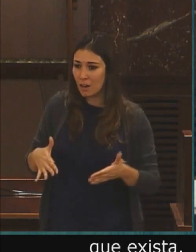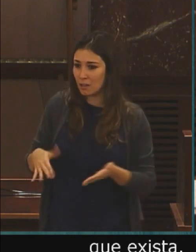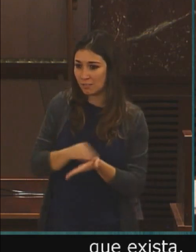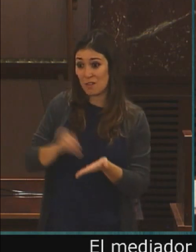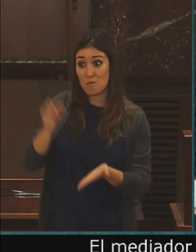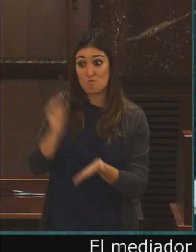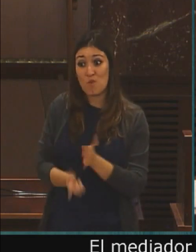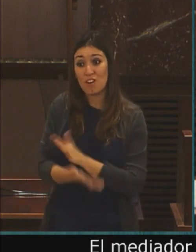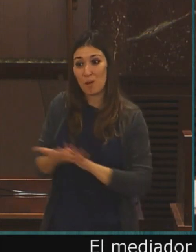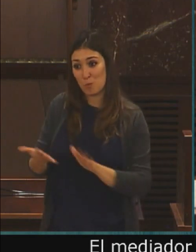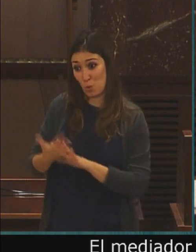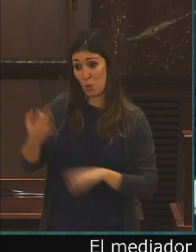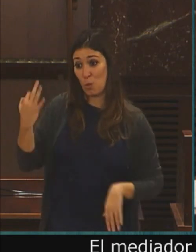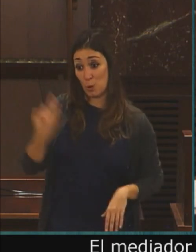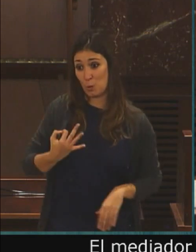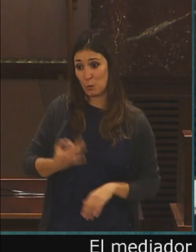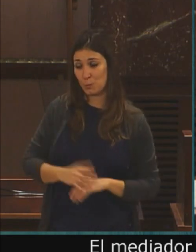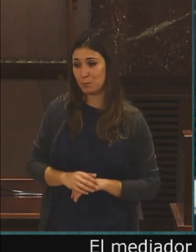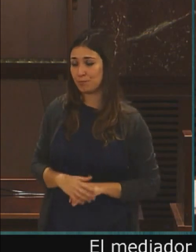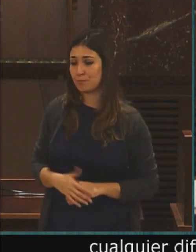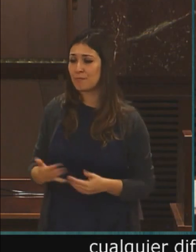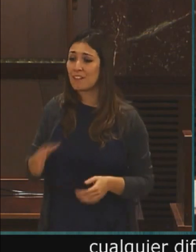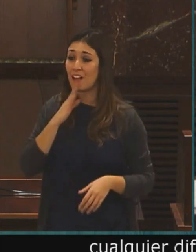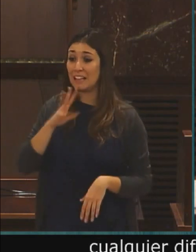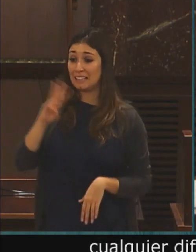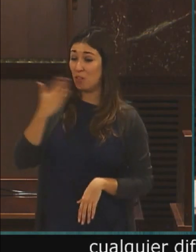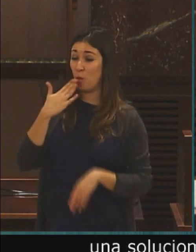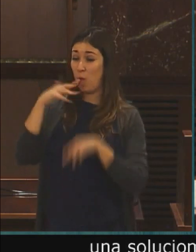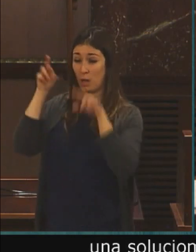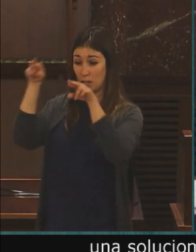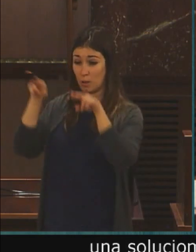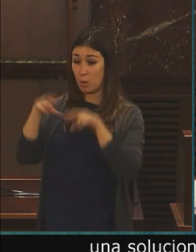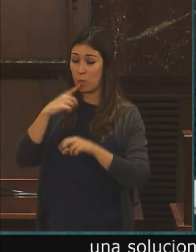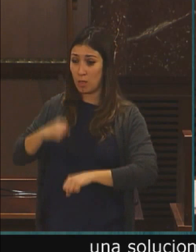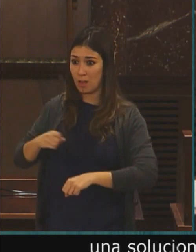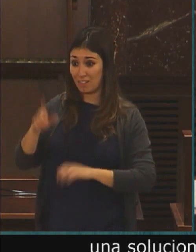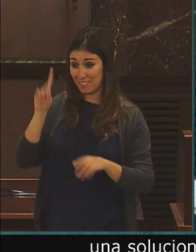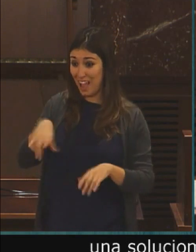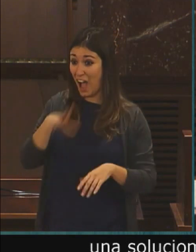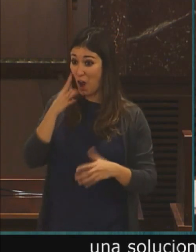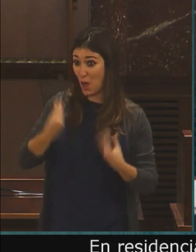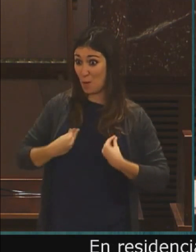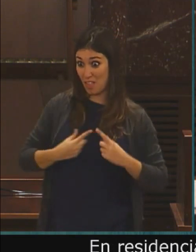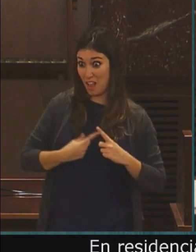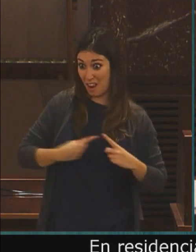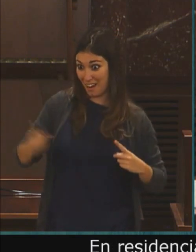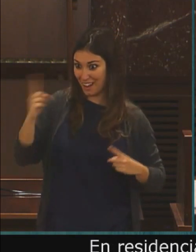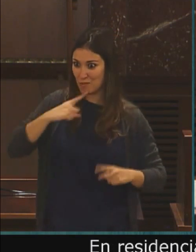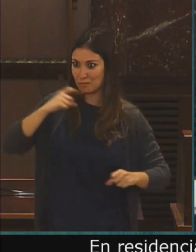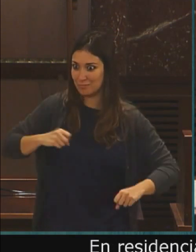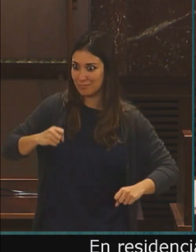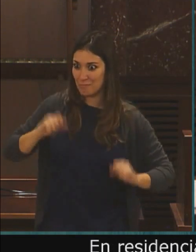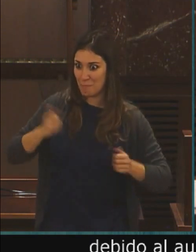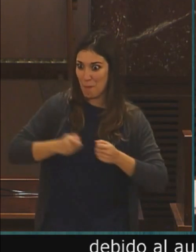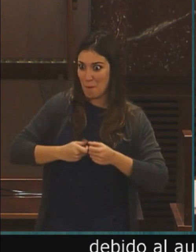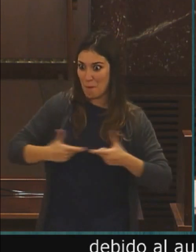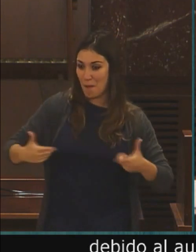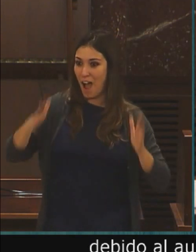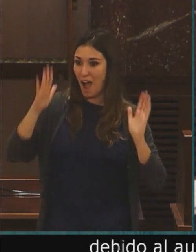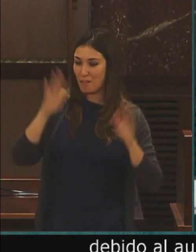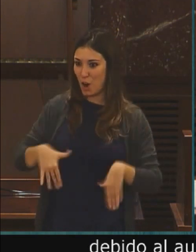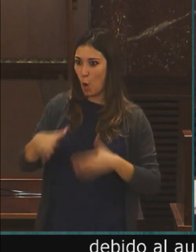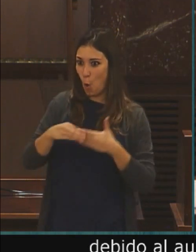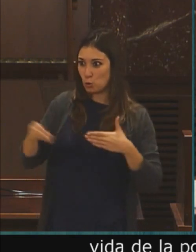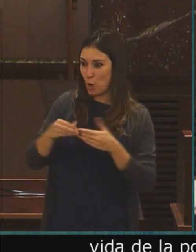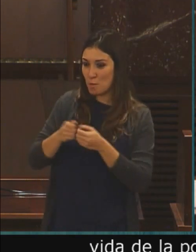solución rápida. En residencias de tercera edad, debido al aumento de la esperanza de vida de la población, cada vez tenemos más usuarios que acceden a las